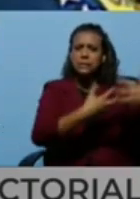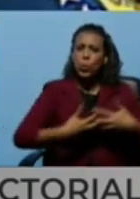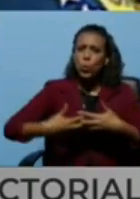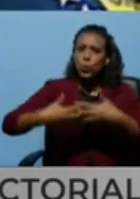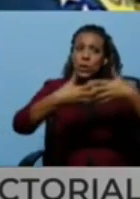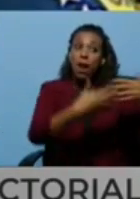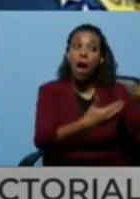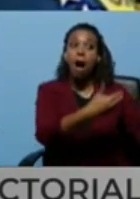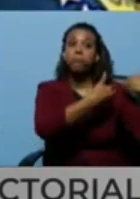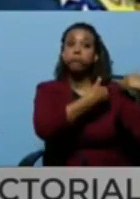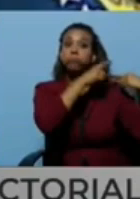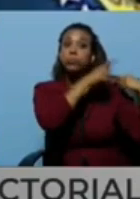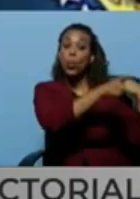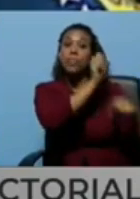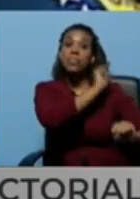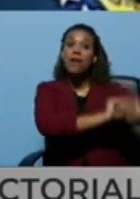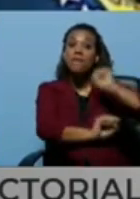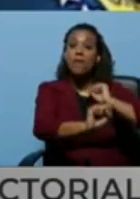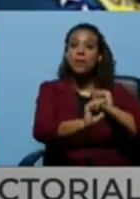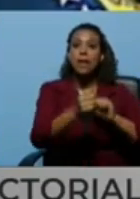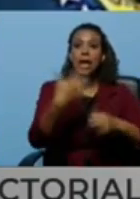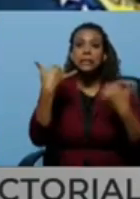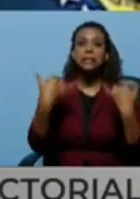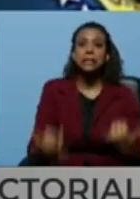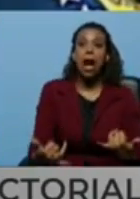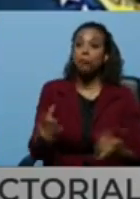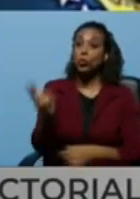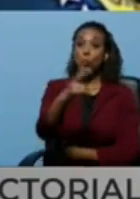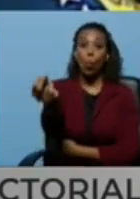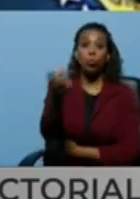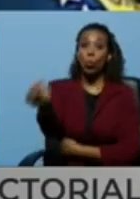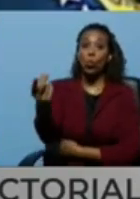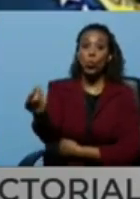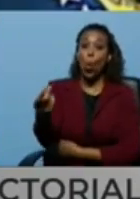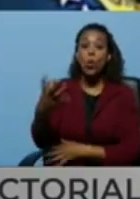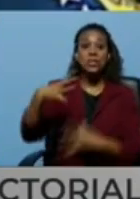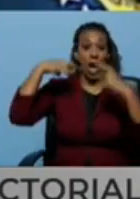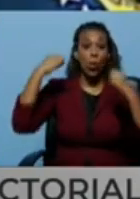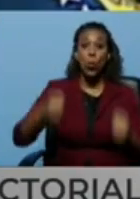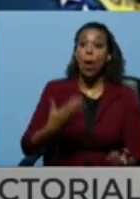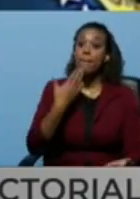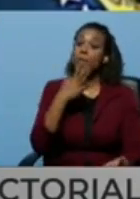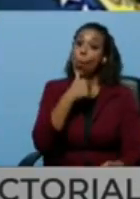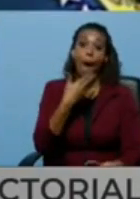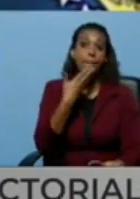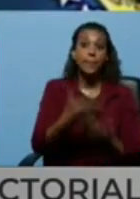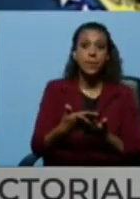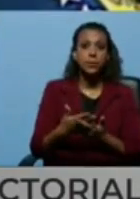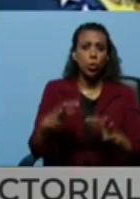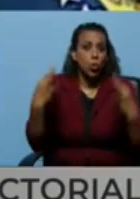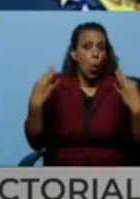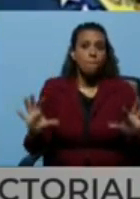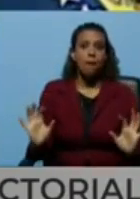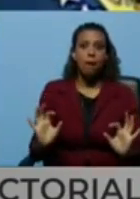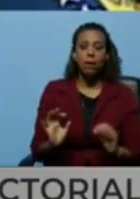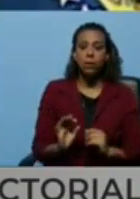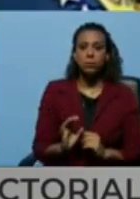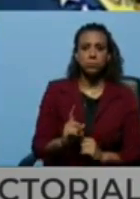la que asume la defensa de este señor. Inmediatamente ellos dicen, no, él andaba seguro sin permiso. Es normal que lo